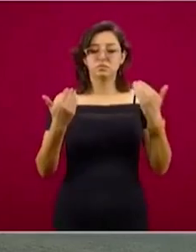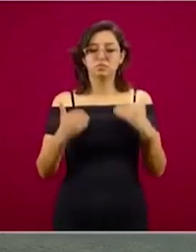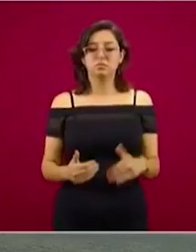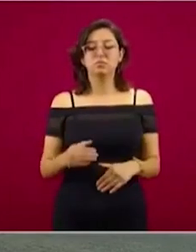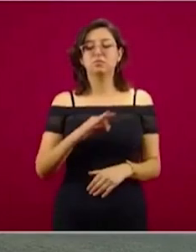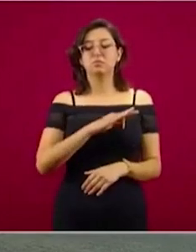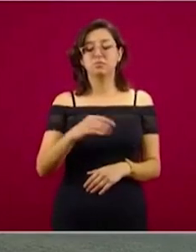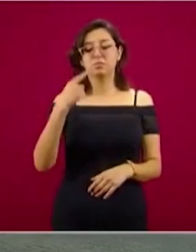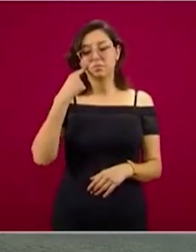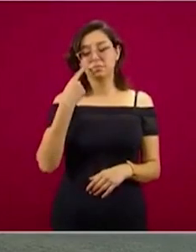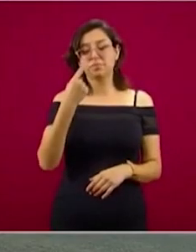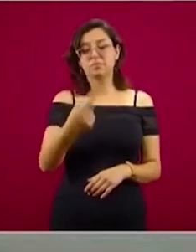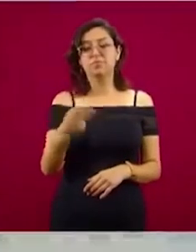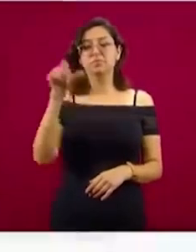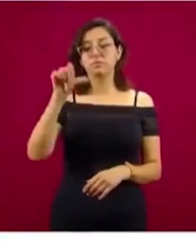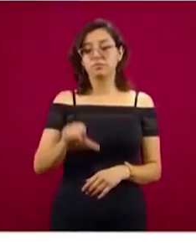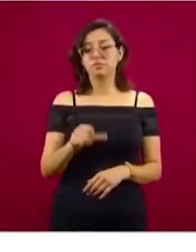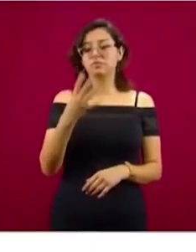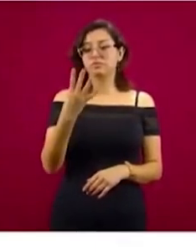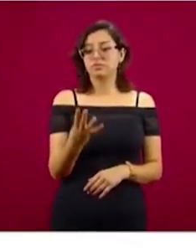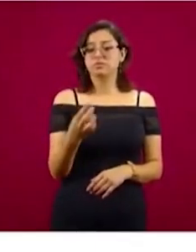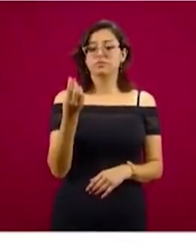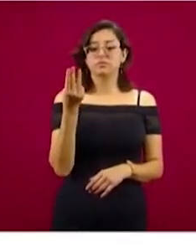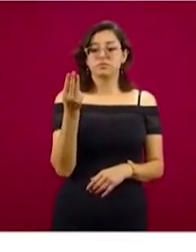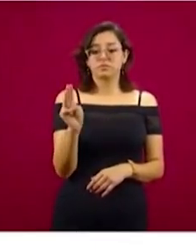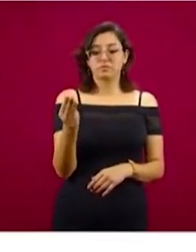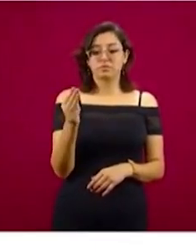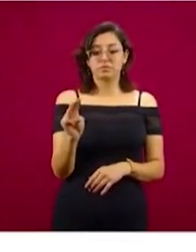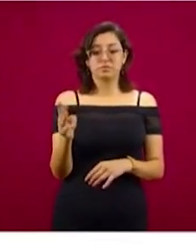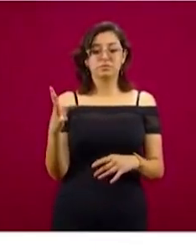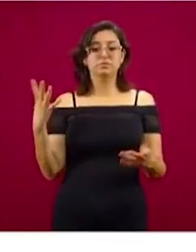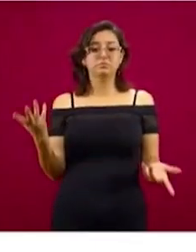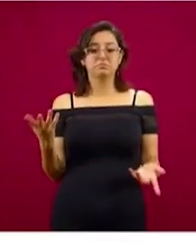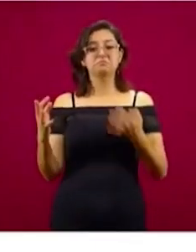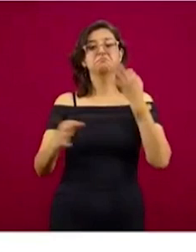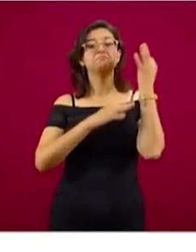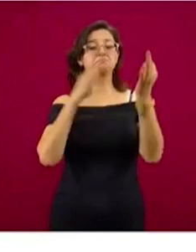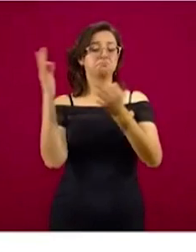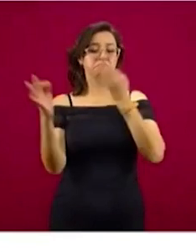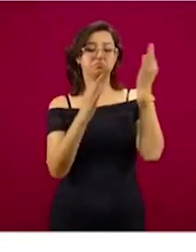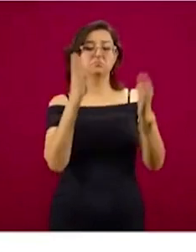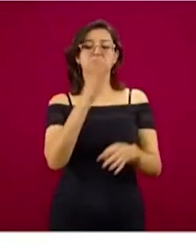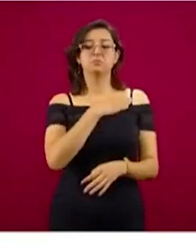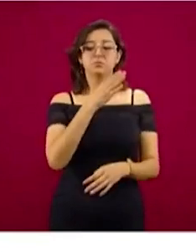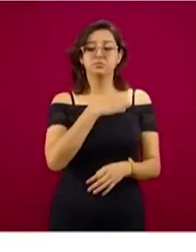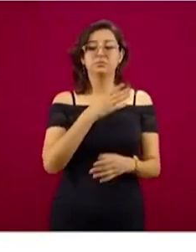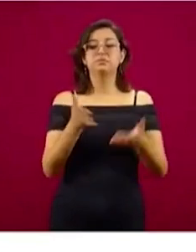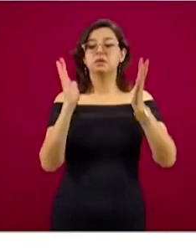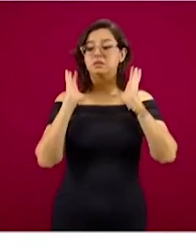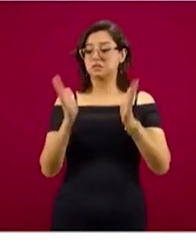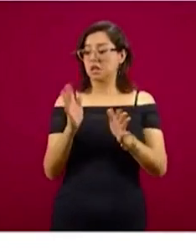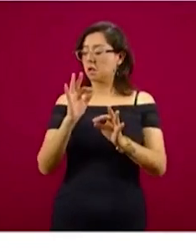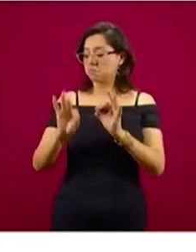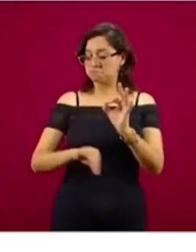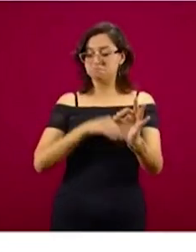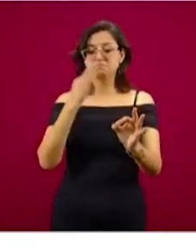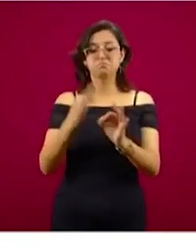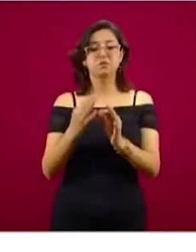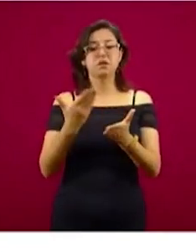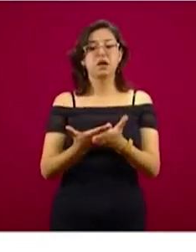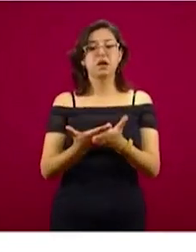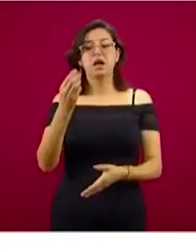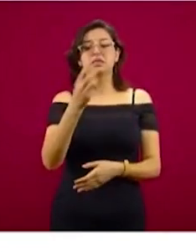Al día de hoy, 4 de mayo, tenemos la buena noticia de que se encuentran ya activas